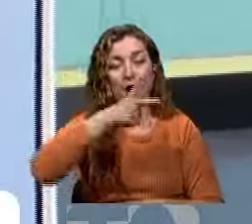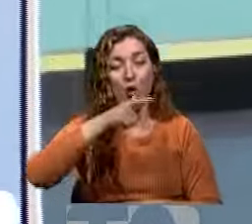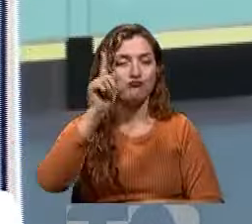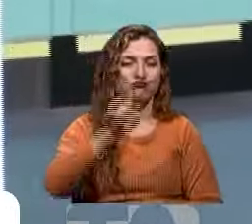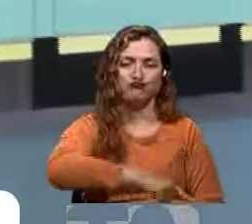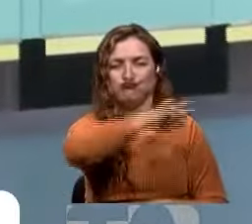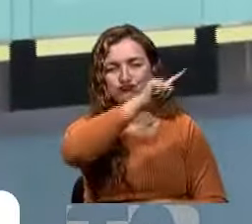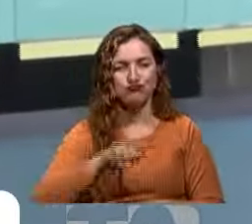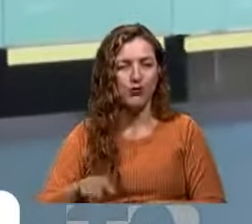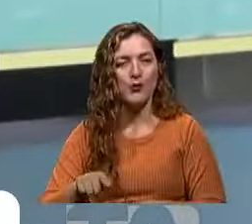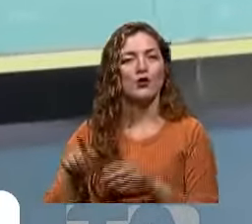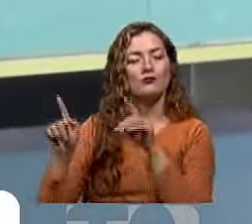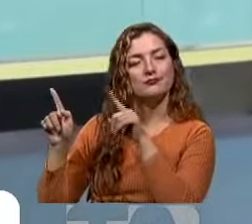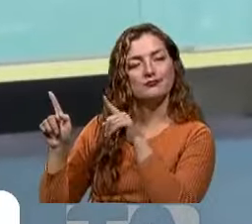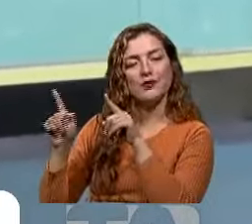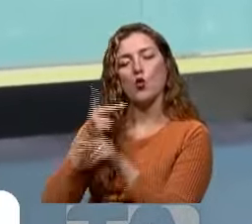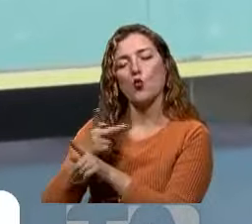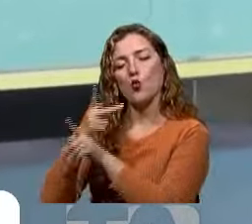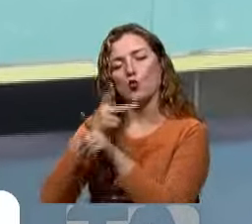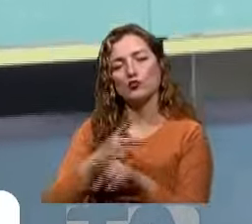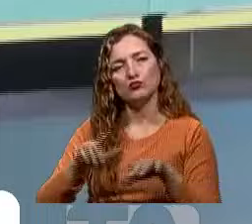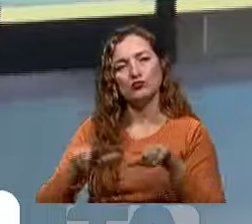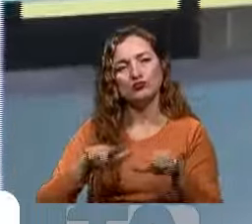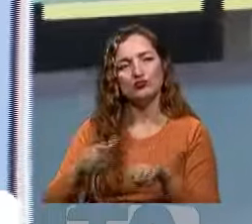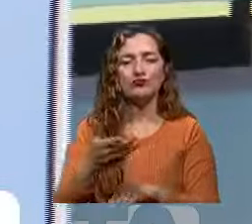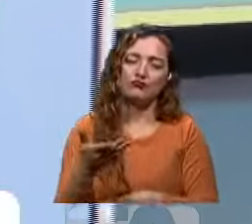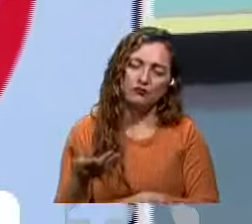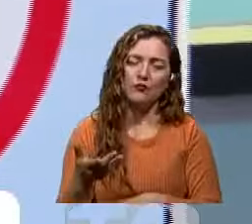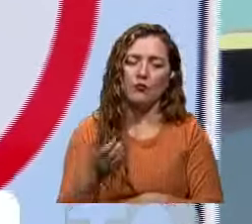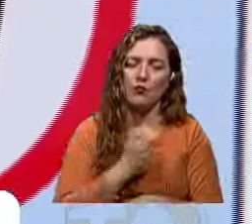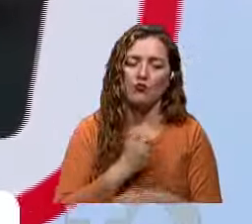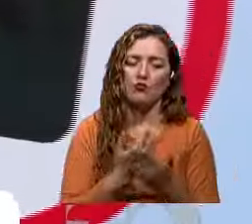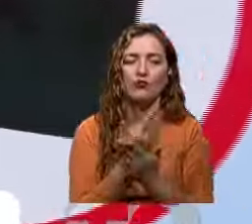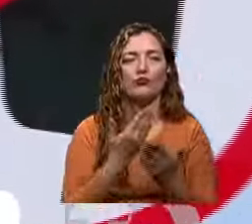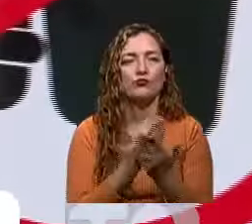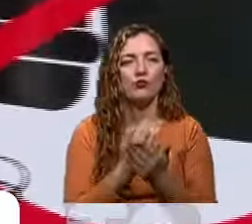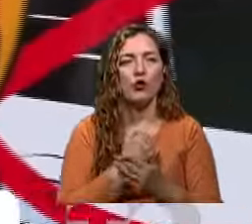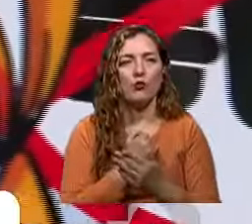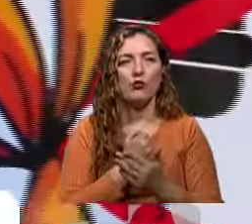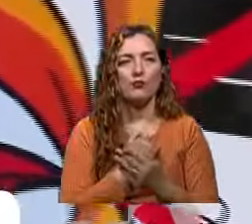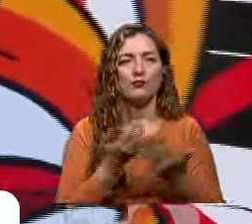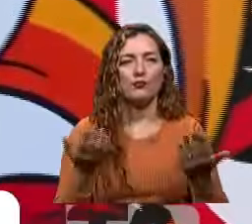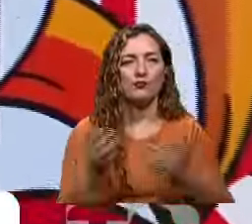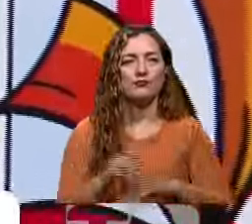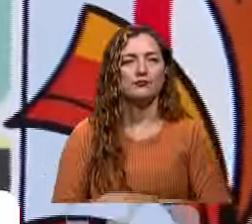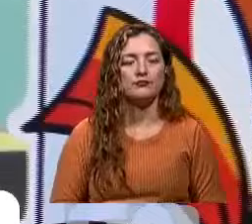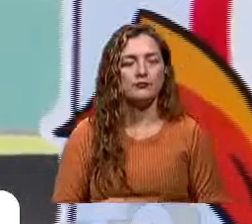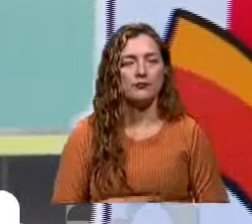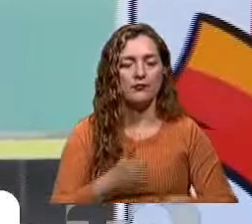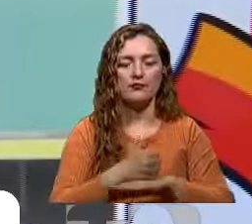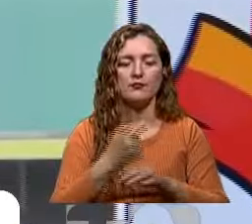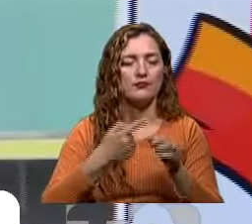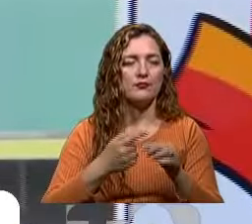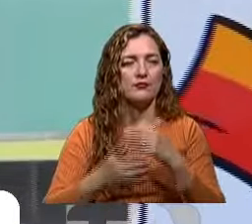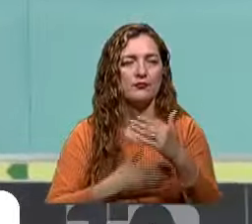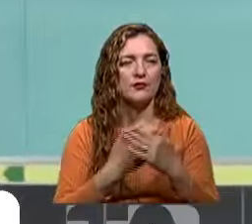está totalmente prohibido. Cuidemos estas instalaciones que son totalmente nuevas, son nuestras además de todos los capitalinos.